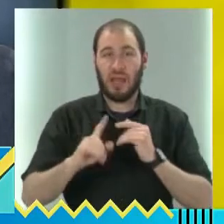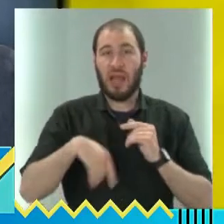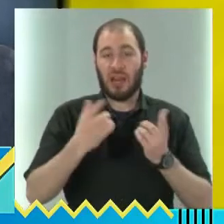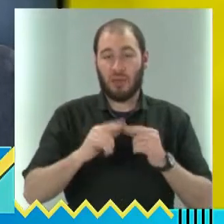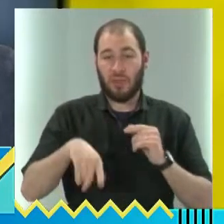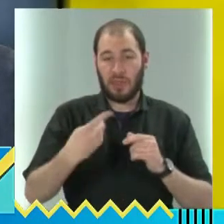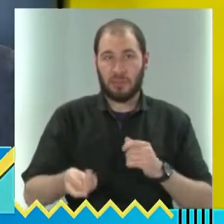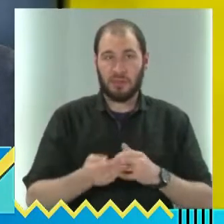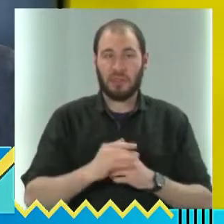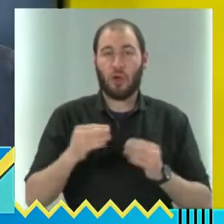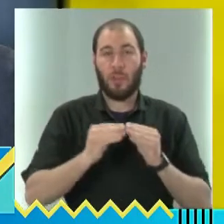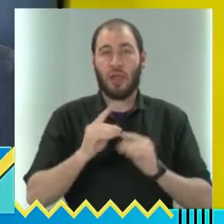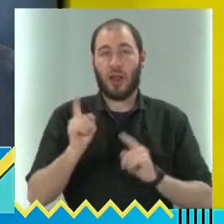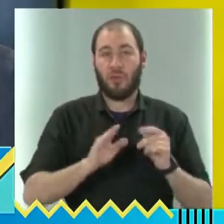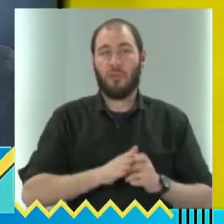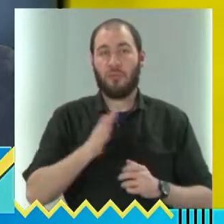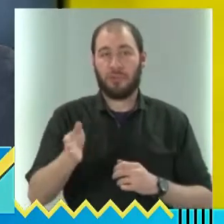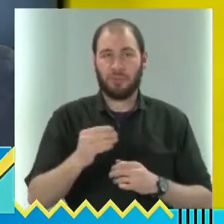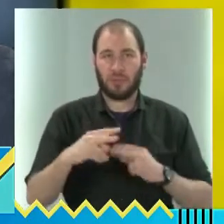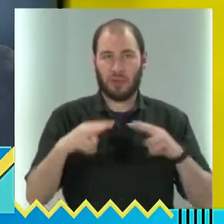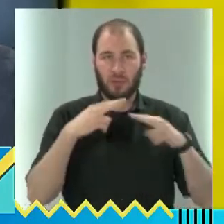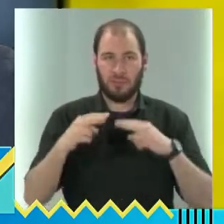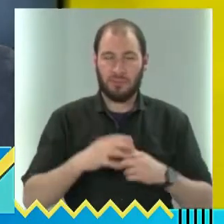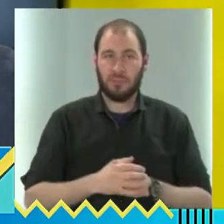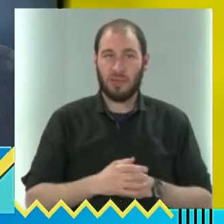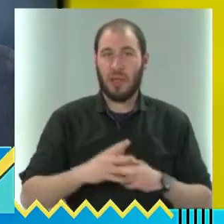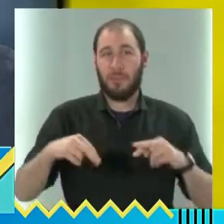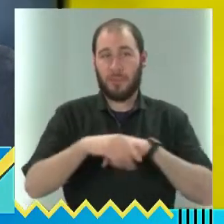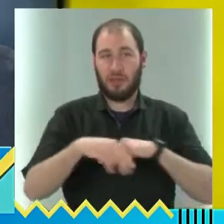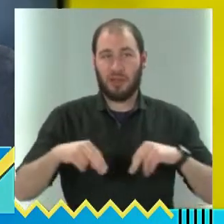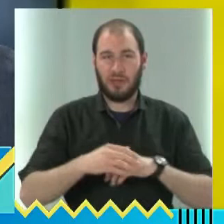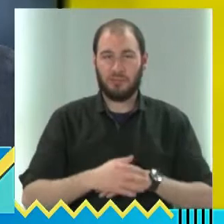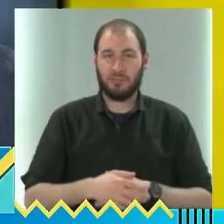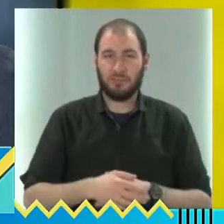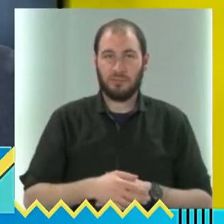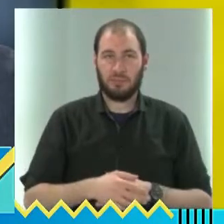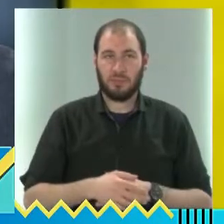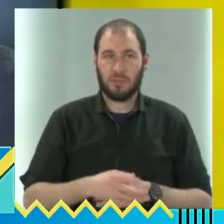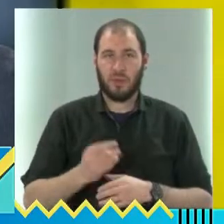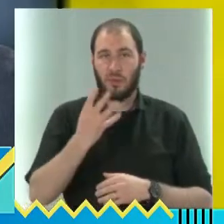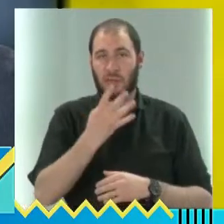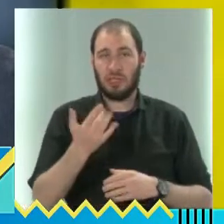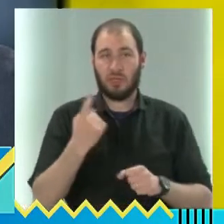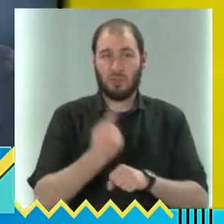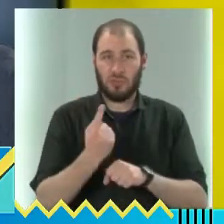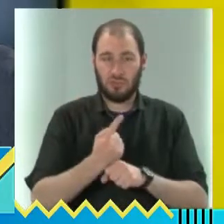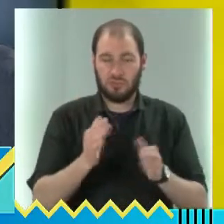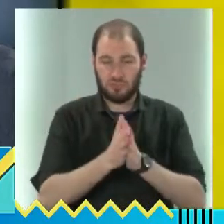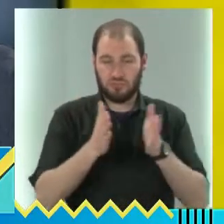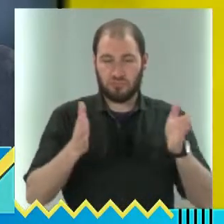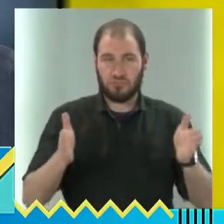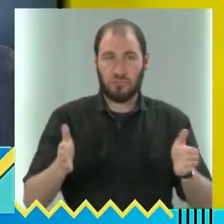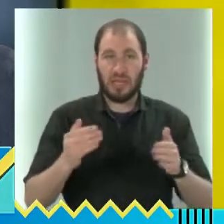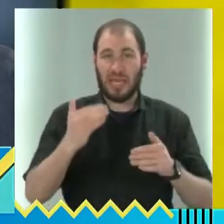sesión fuimos con algunos colegas a comer algo ahí en la peatonal y tuvimos 45 minutos. En esos 45